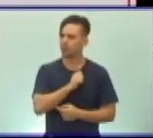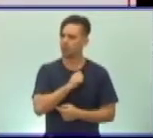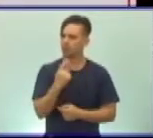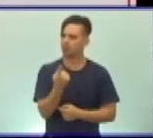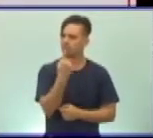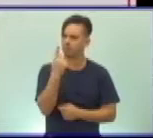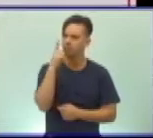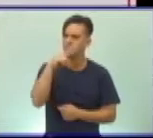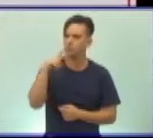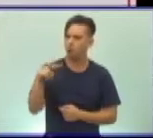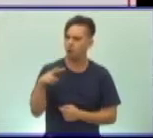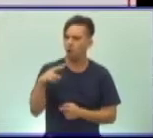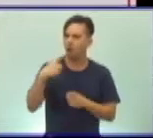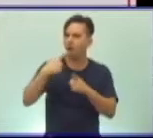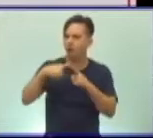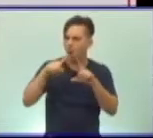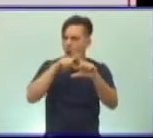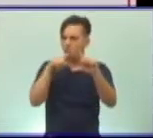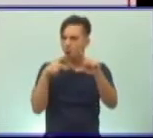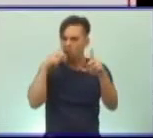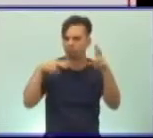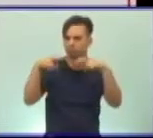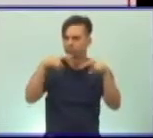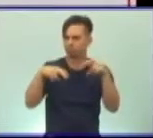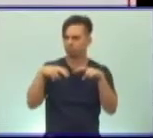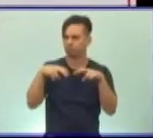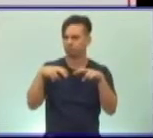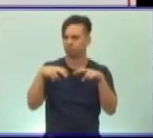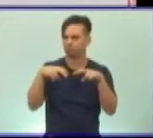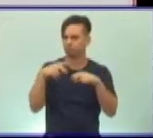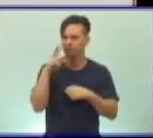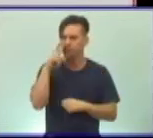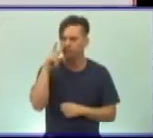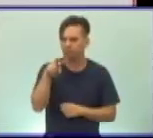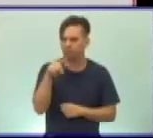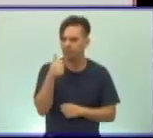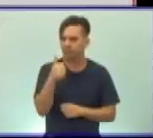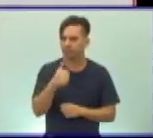si existe otro ángulo. Vamos a ver si esto sucede.